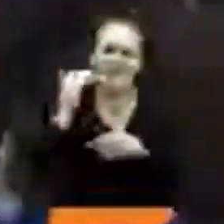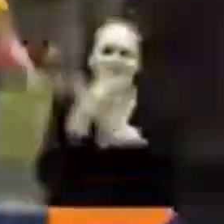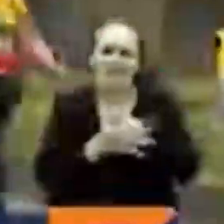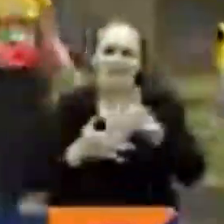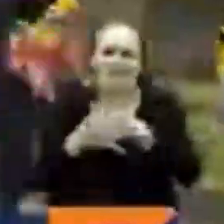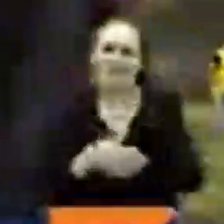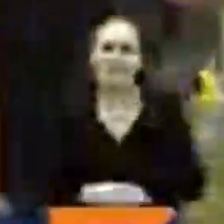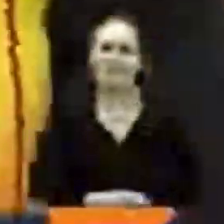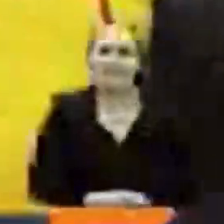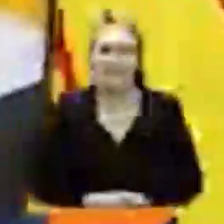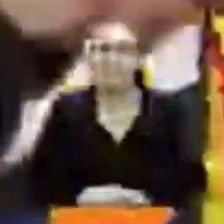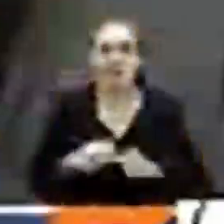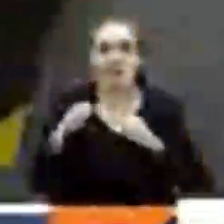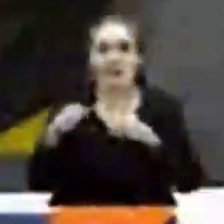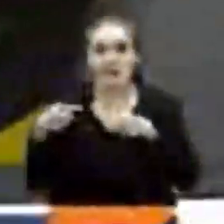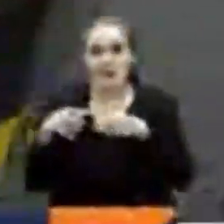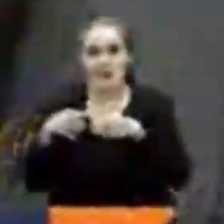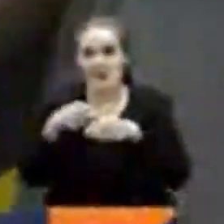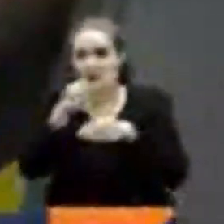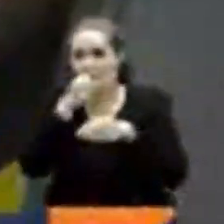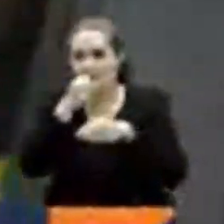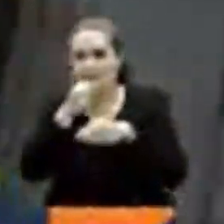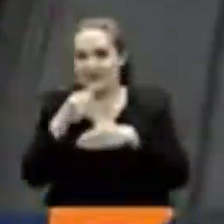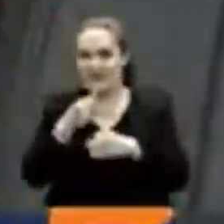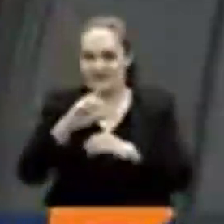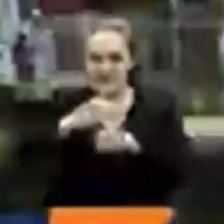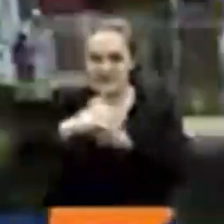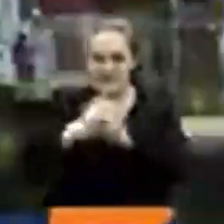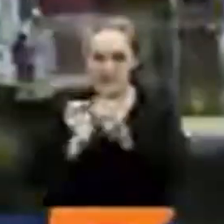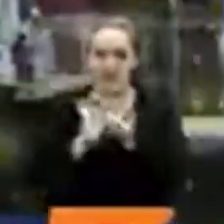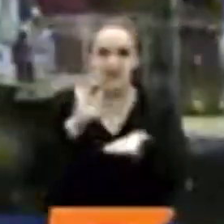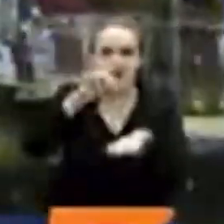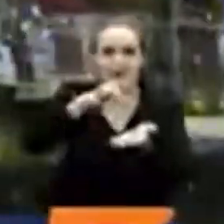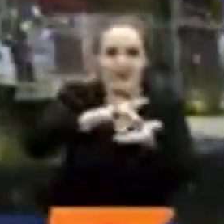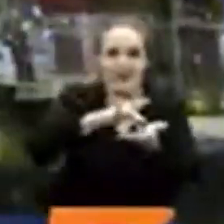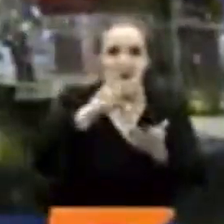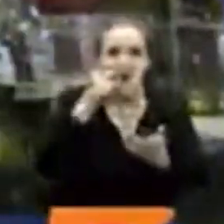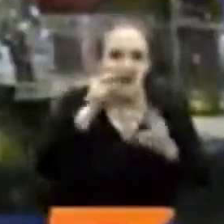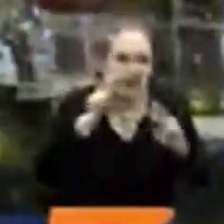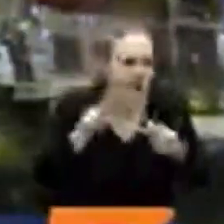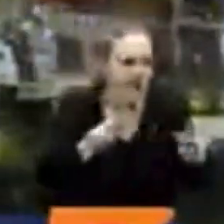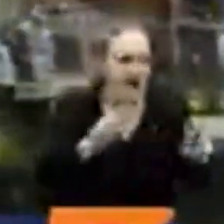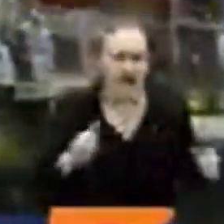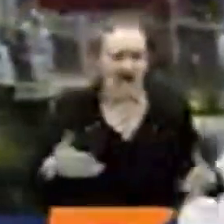Un reportero de RTVC Noticias estuvo en las calles y vivió la alegría matecaña.